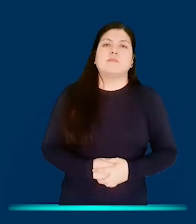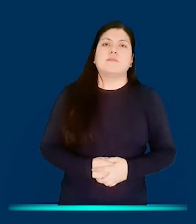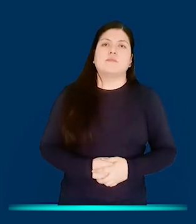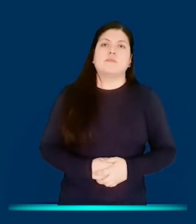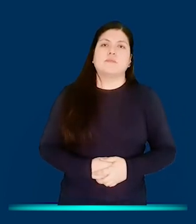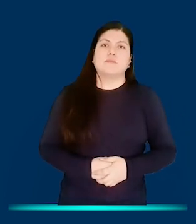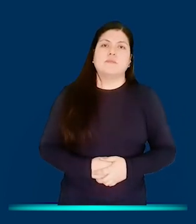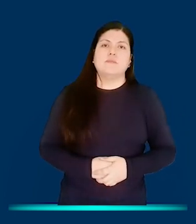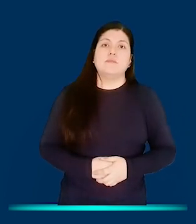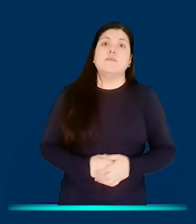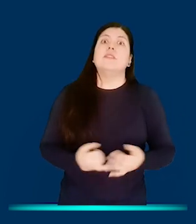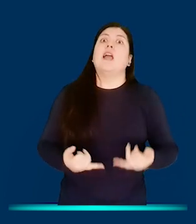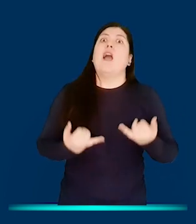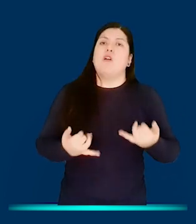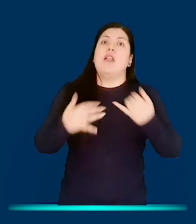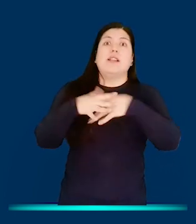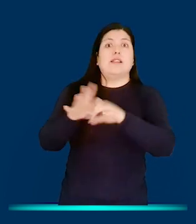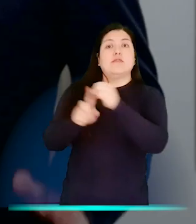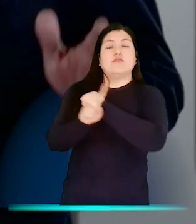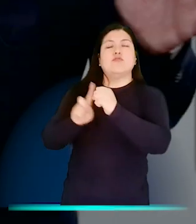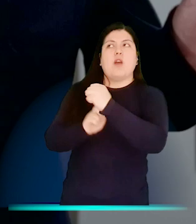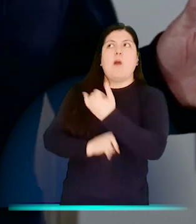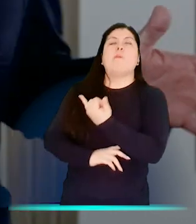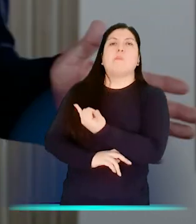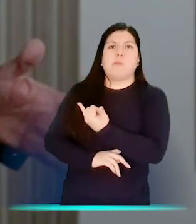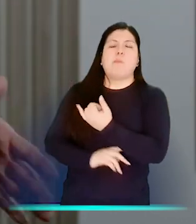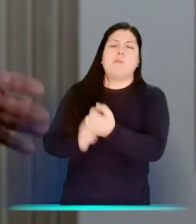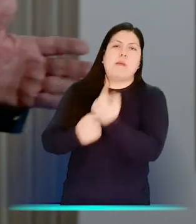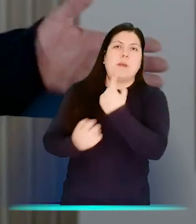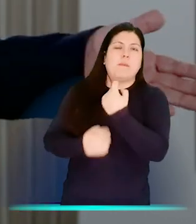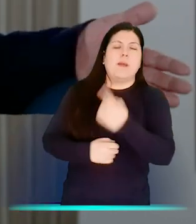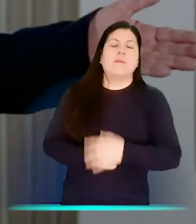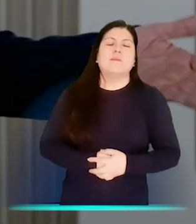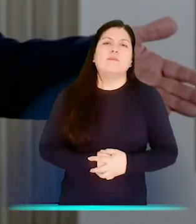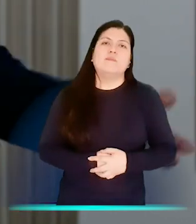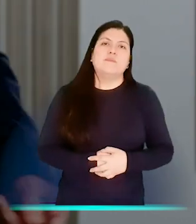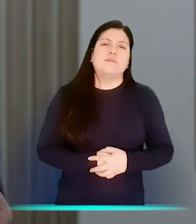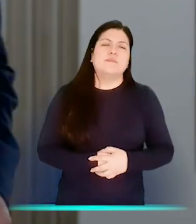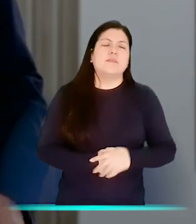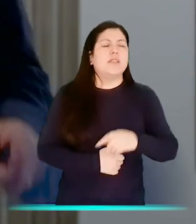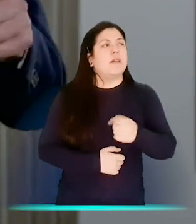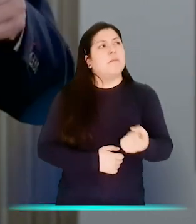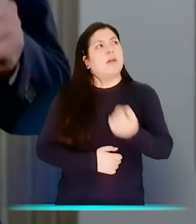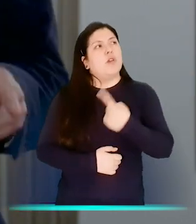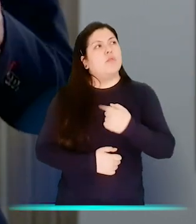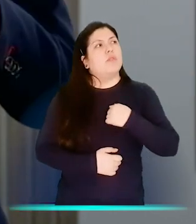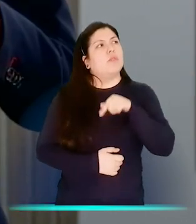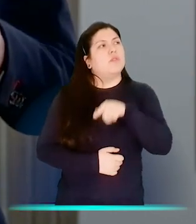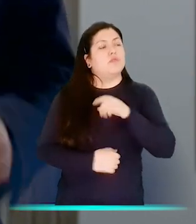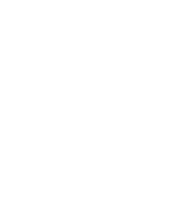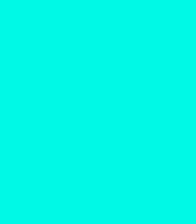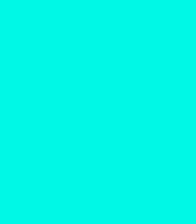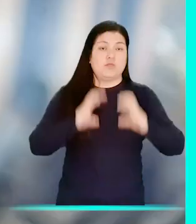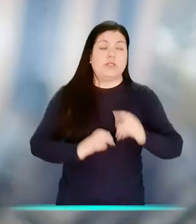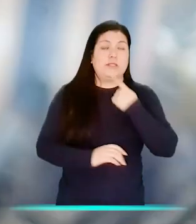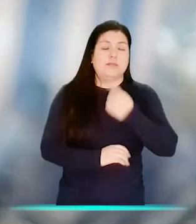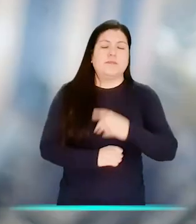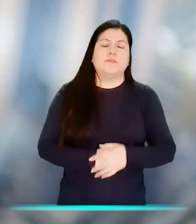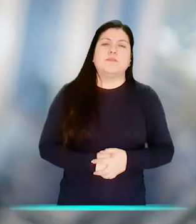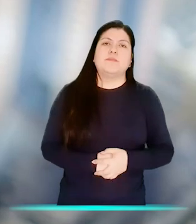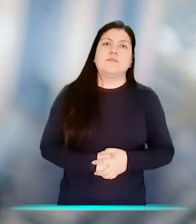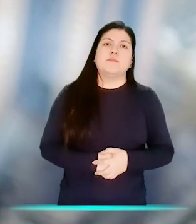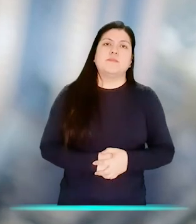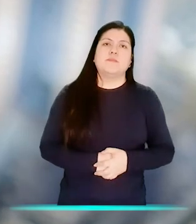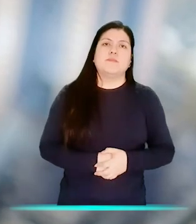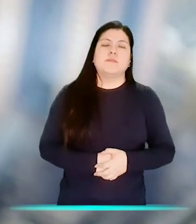para el ejercicio de su derecho al sufragio. Y vamos a volver a consultar las redes sociales. Allí tenemos más preguntas. Y nos llega una